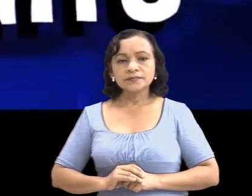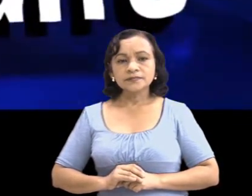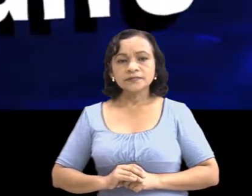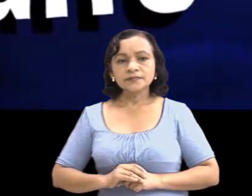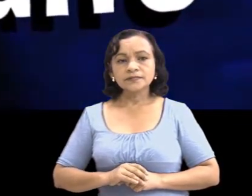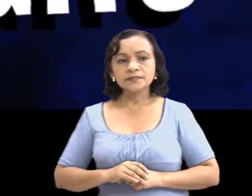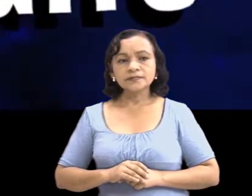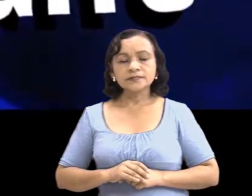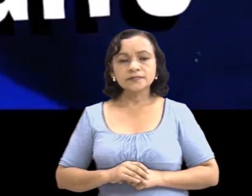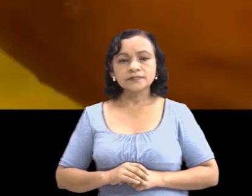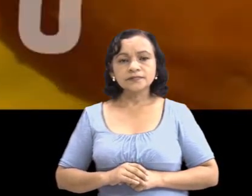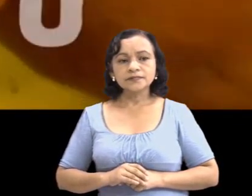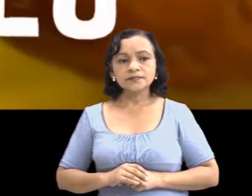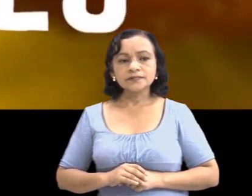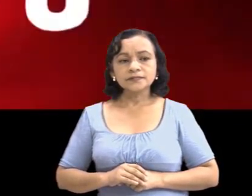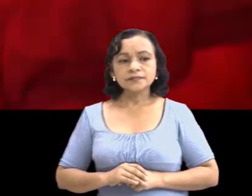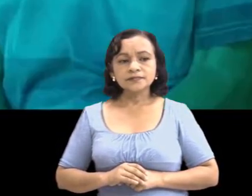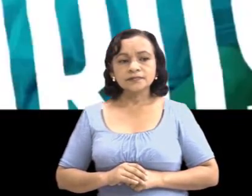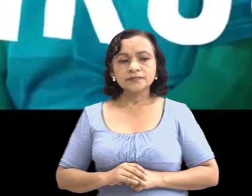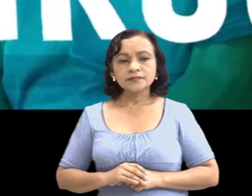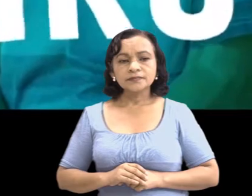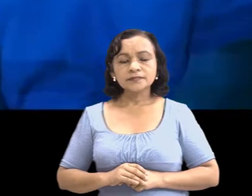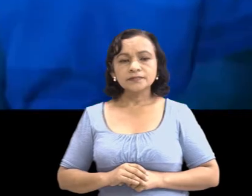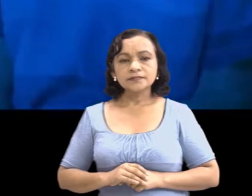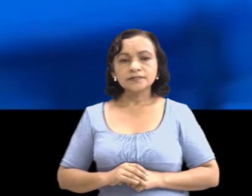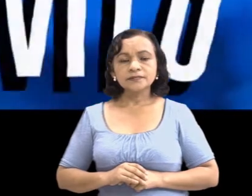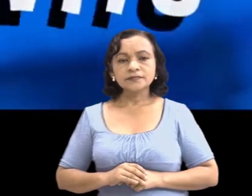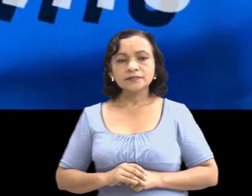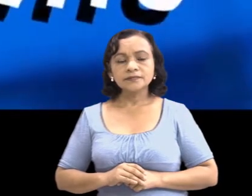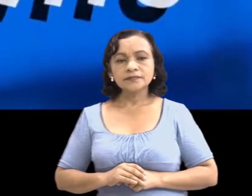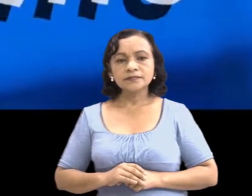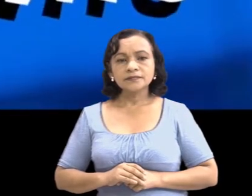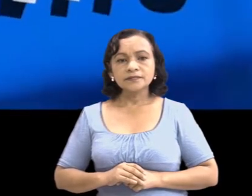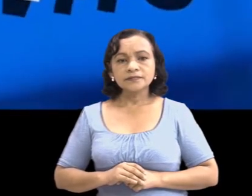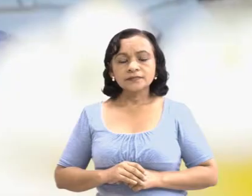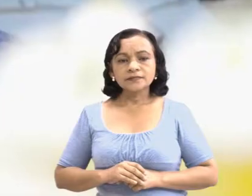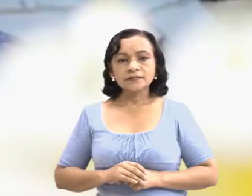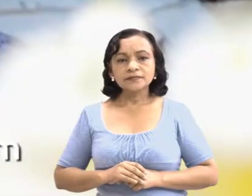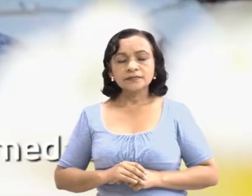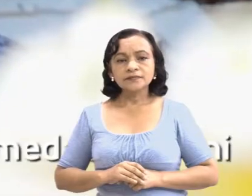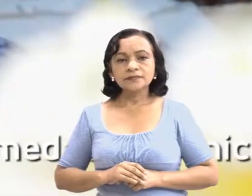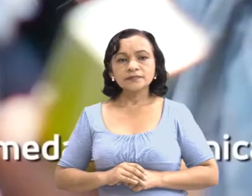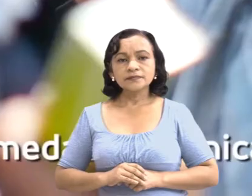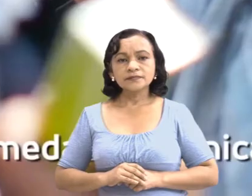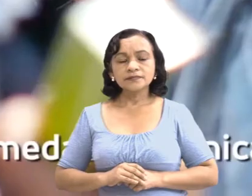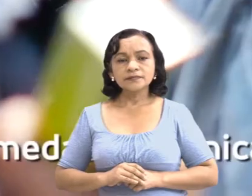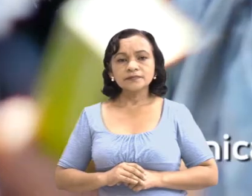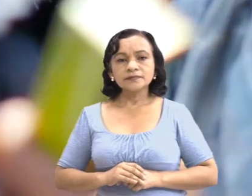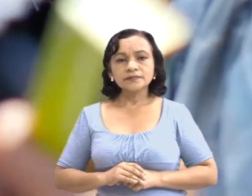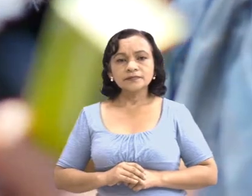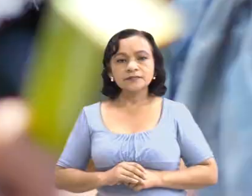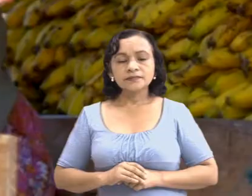jabón espumadito. Así yo lo evito al coronavirus, así yo lo evito. Adultos mayores y personas